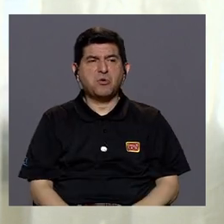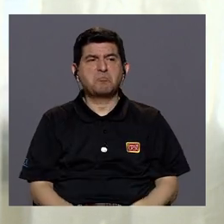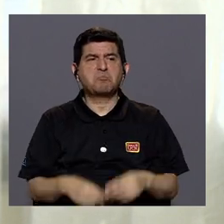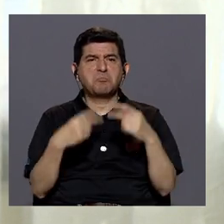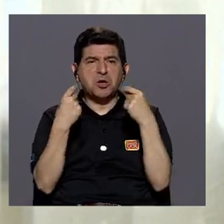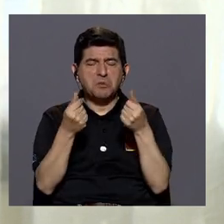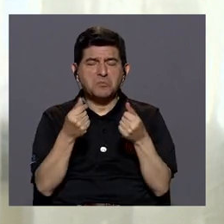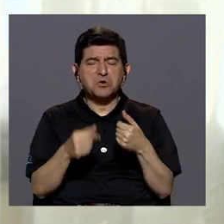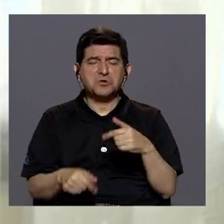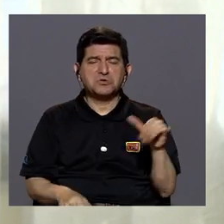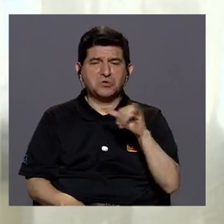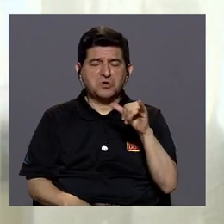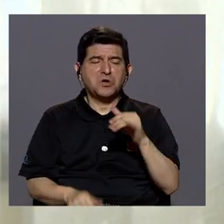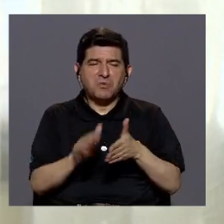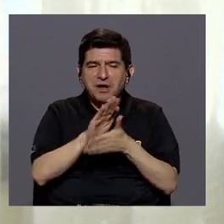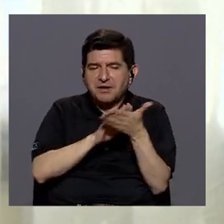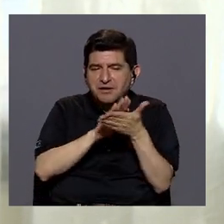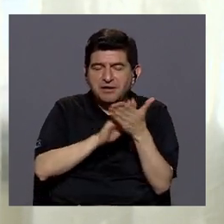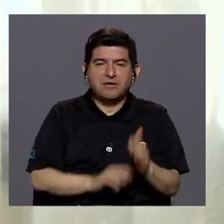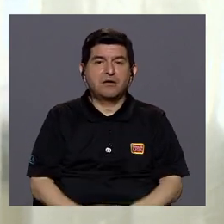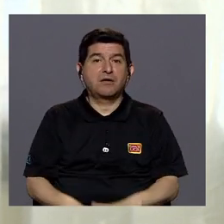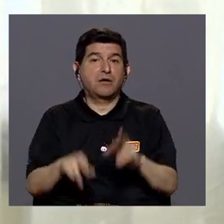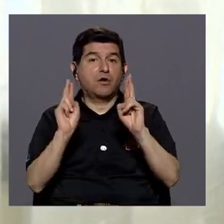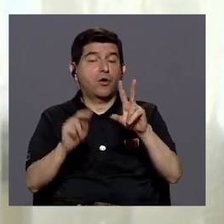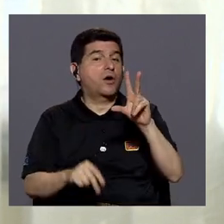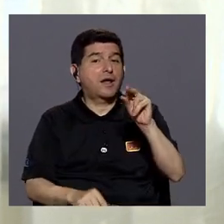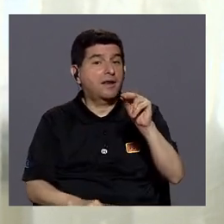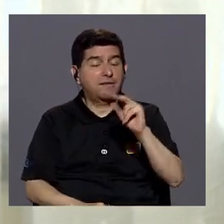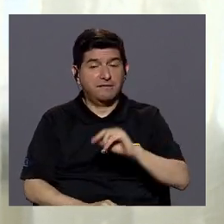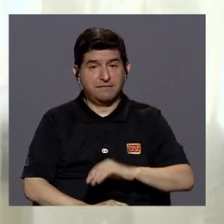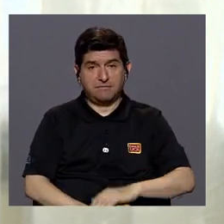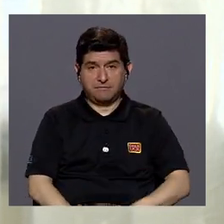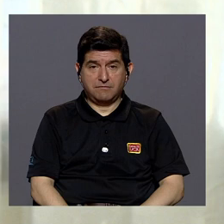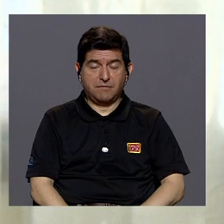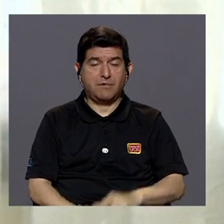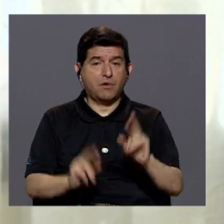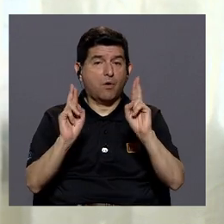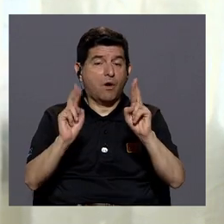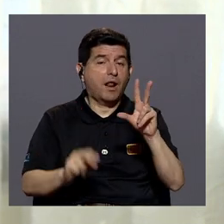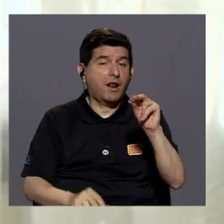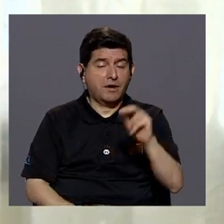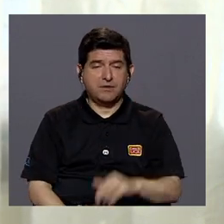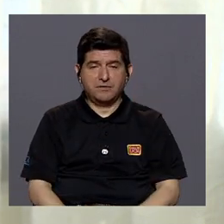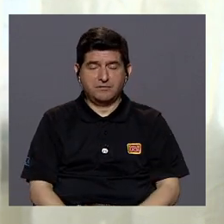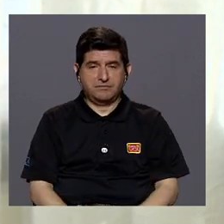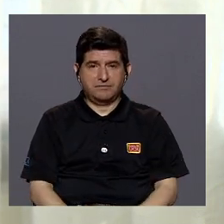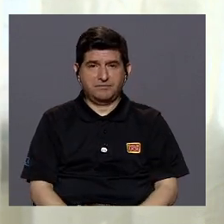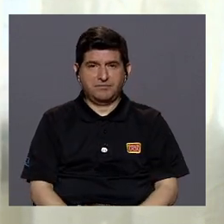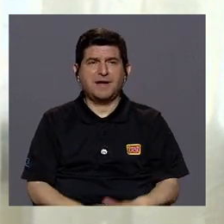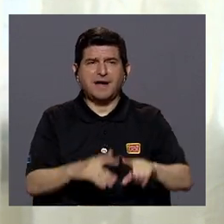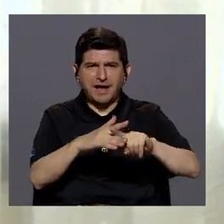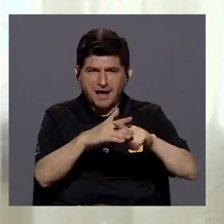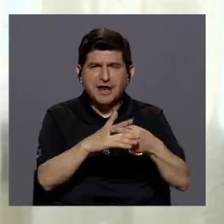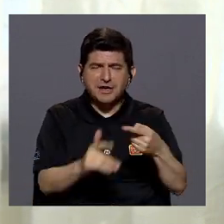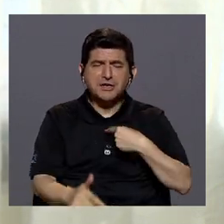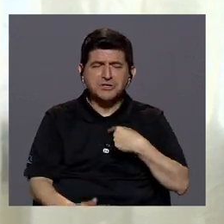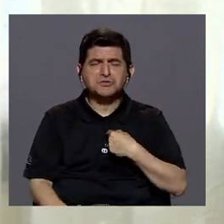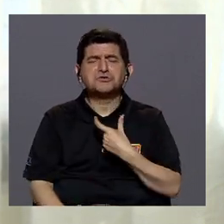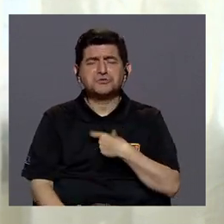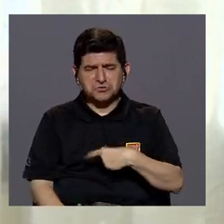sigo. Ojalá que no, don Miguel. Ojalá pues no que sé. No. Mira que al principio sí estaba